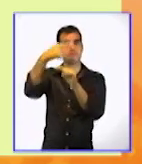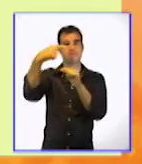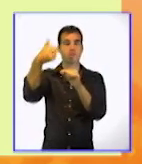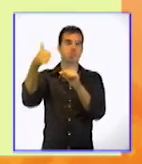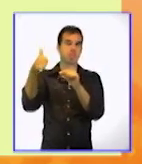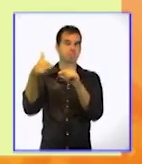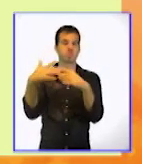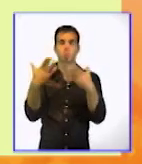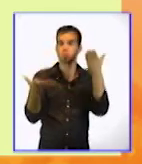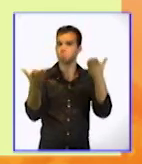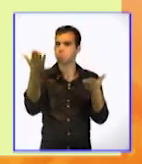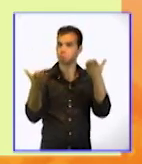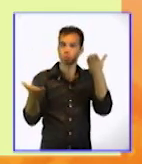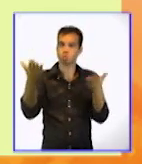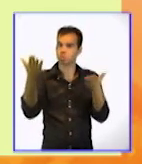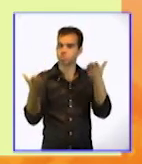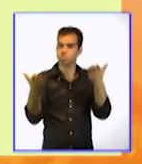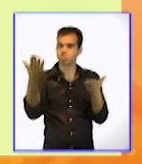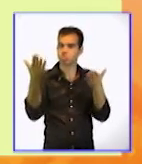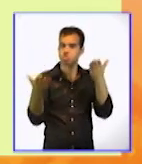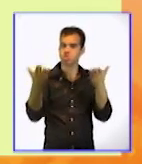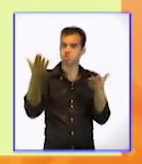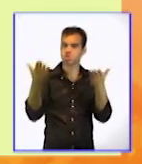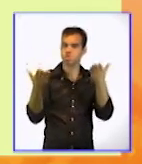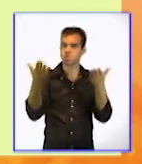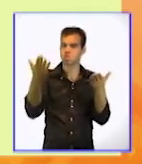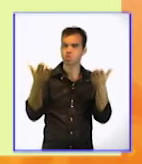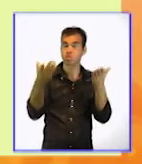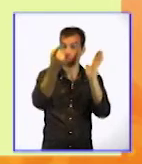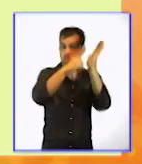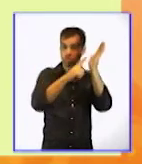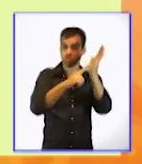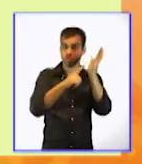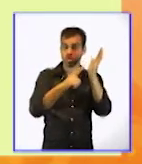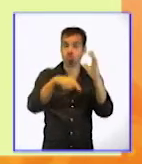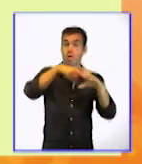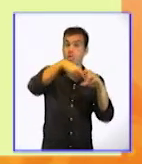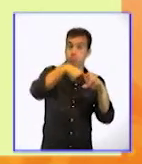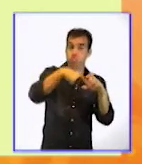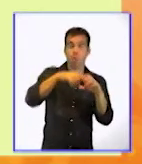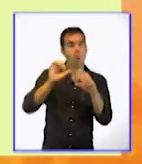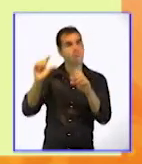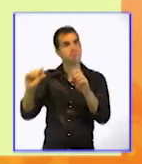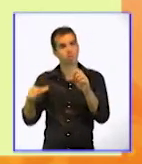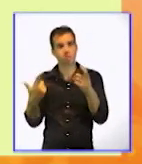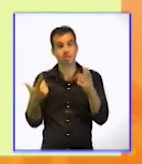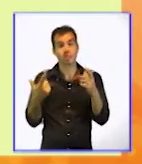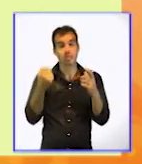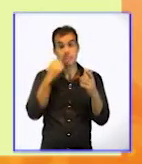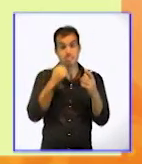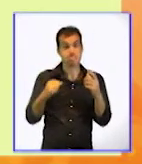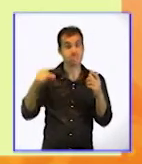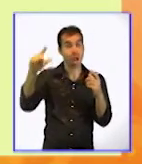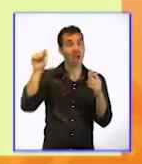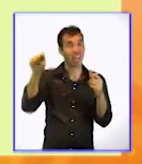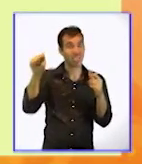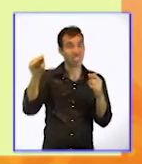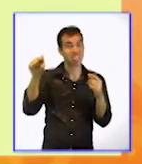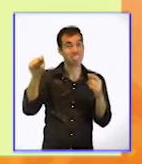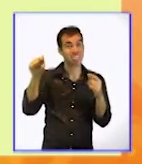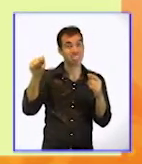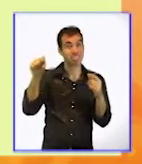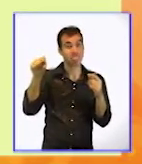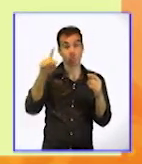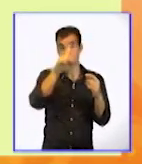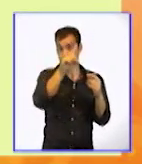el electrolito? Que es lo que compararlo, ¿cuál será el electrolito más soluble de los dos? Quiere decir que el que tenga mayor valor sería el que le